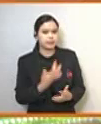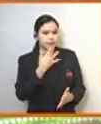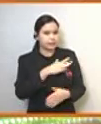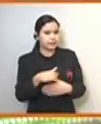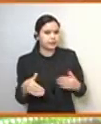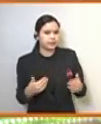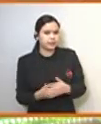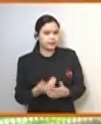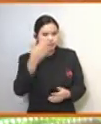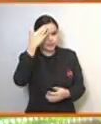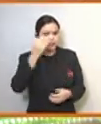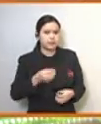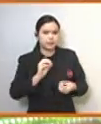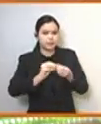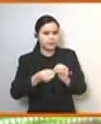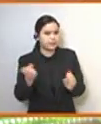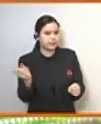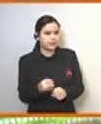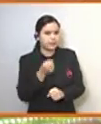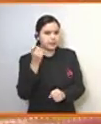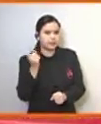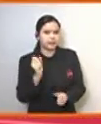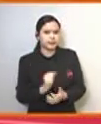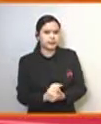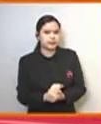suerte, conoceremos el número afortunado.